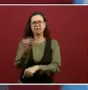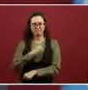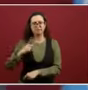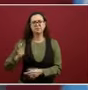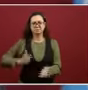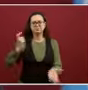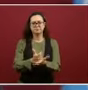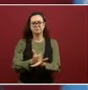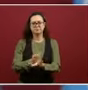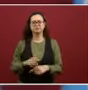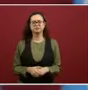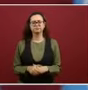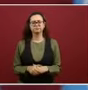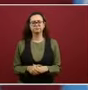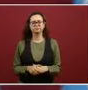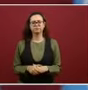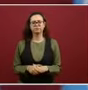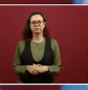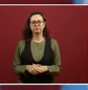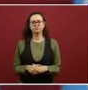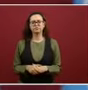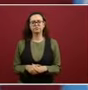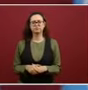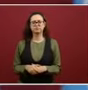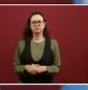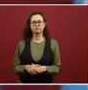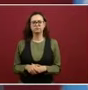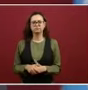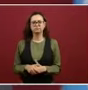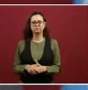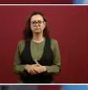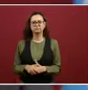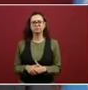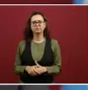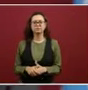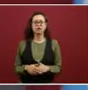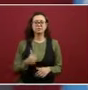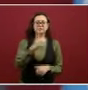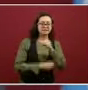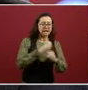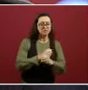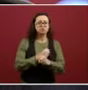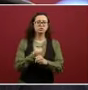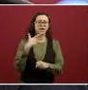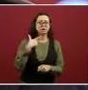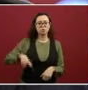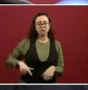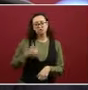en 2 sexenios. Se condonaron